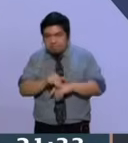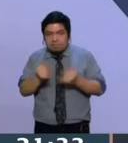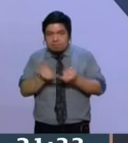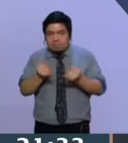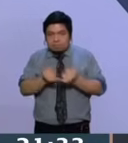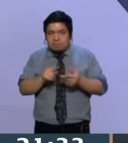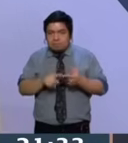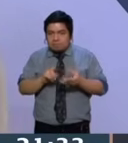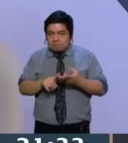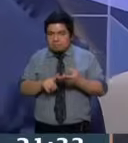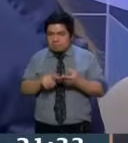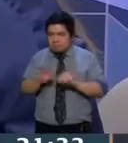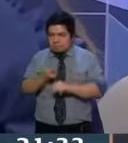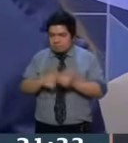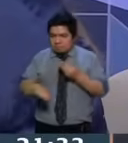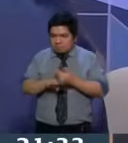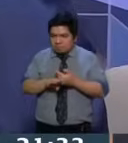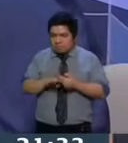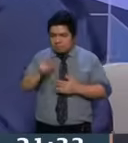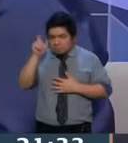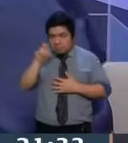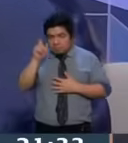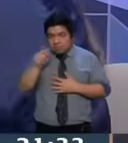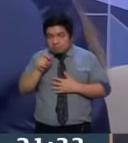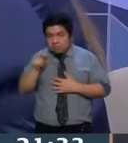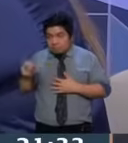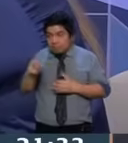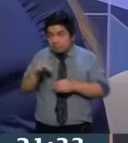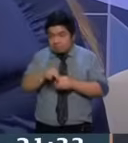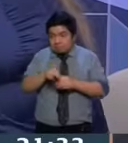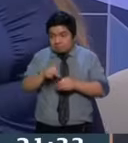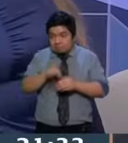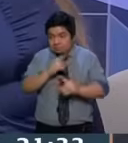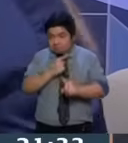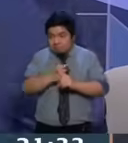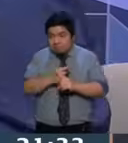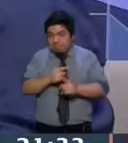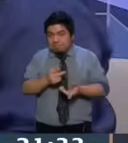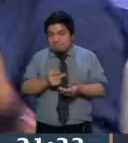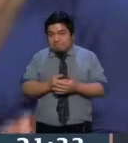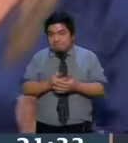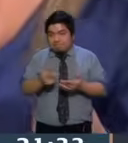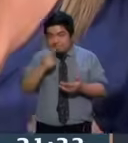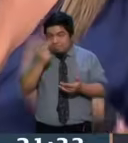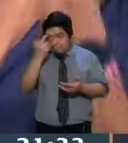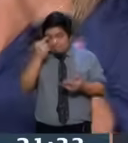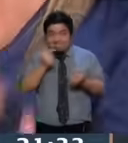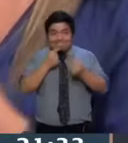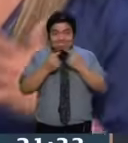a Sin mejorar. embargo, votaron en contra de mi beca para empezar, Daniela. No. Tú votaste en contra. No. Si tú recuerdas ese debate, y me parece